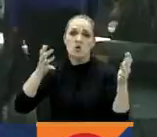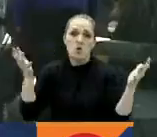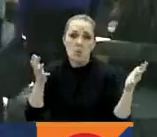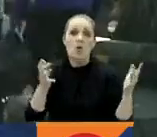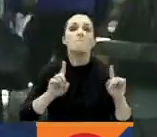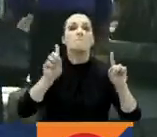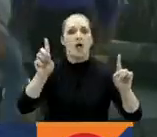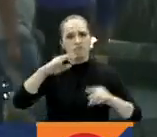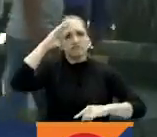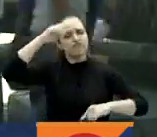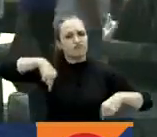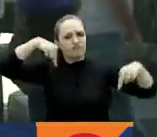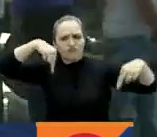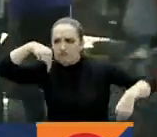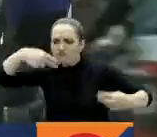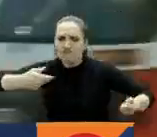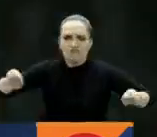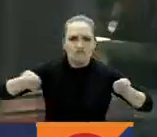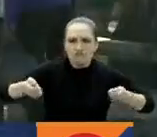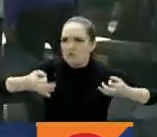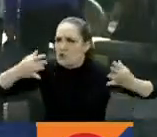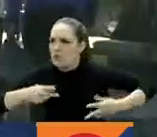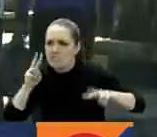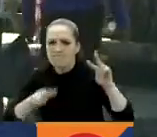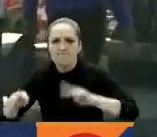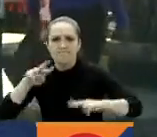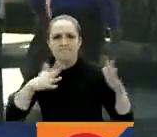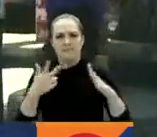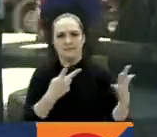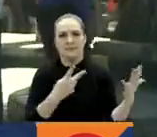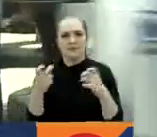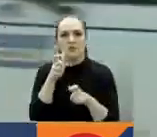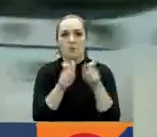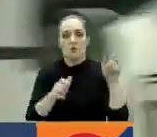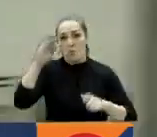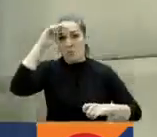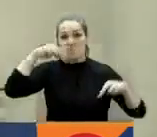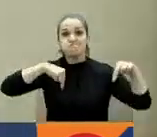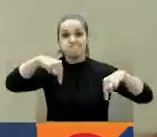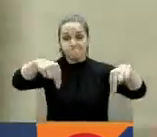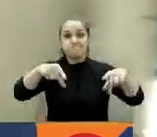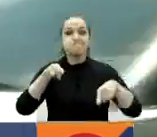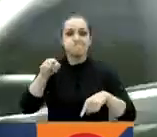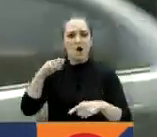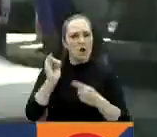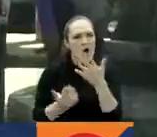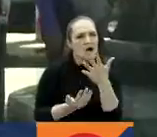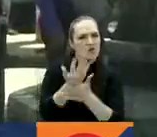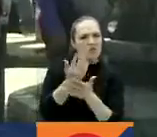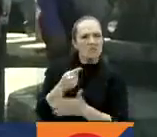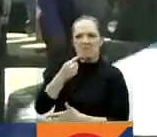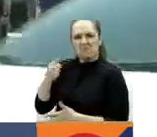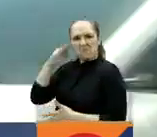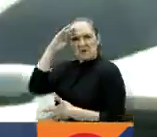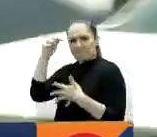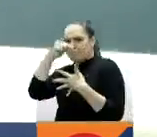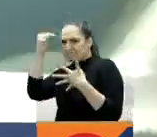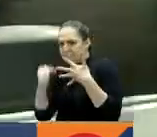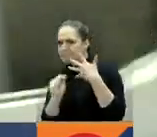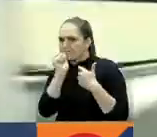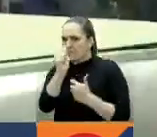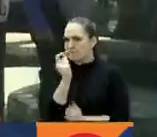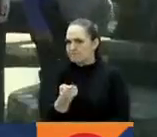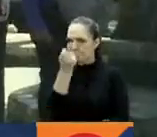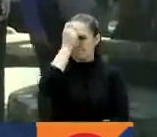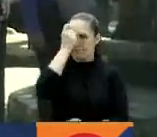seguridad en las vías de Barranquilla con cerca de 700 uniformados. A continuación, las recomendaciones de la Policía de Tránsito y Transporte